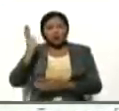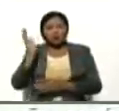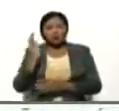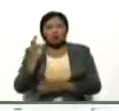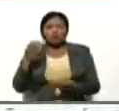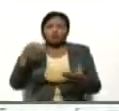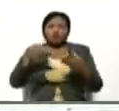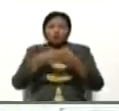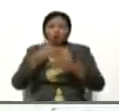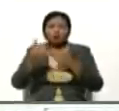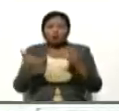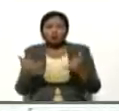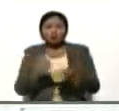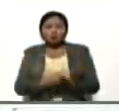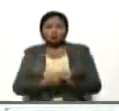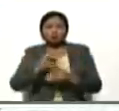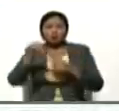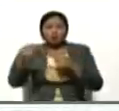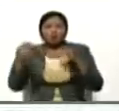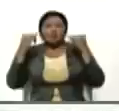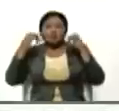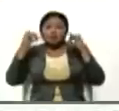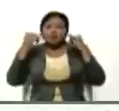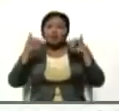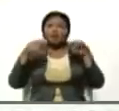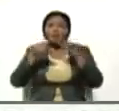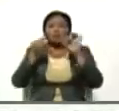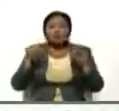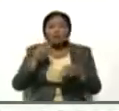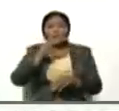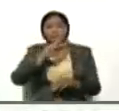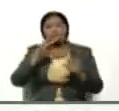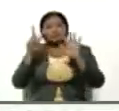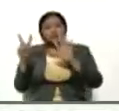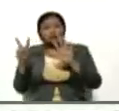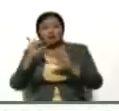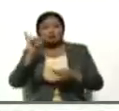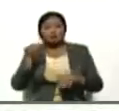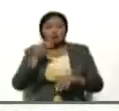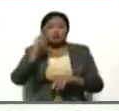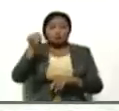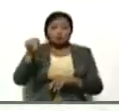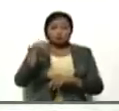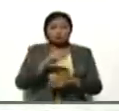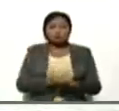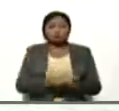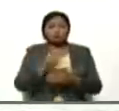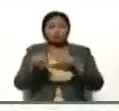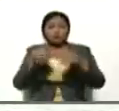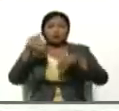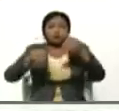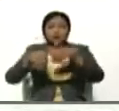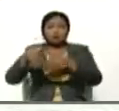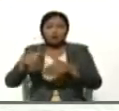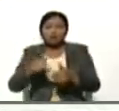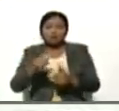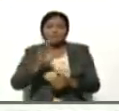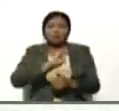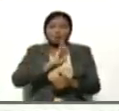hoy, luego de celebradas las postulaciones del 27 de junio y las elecciones